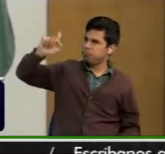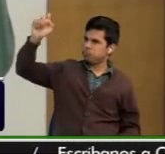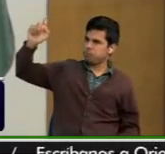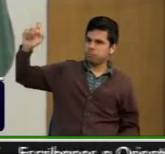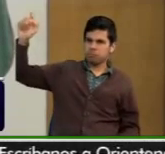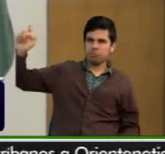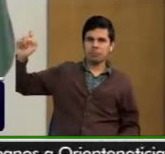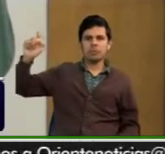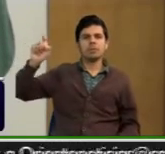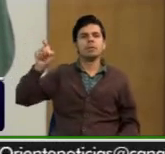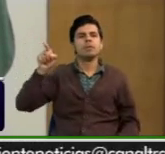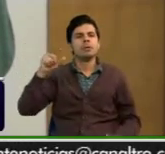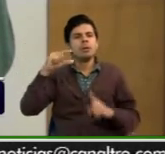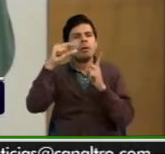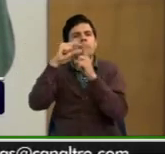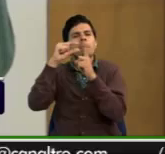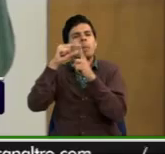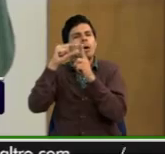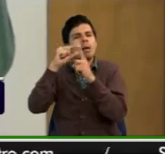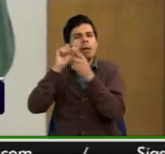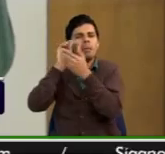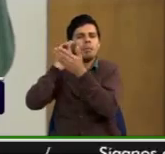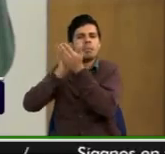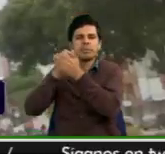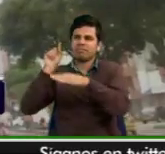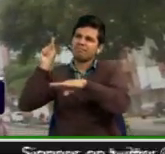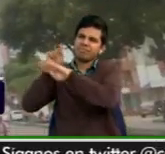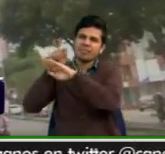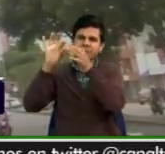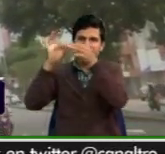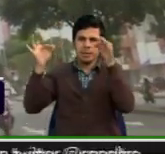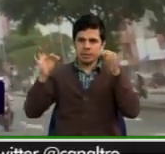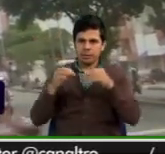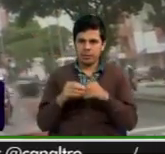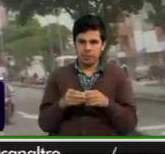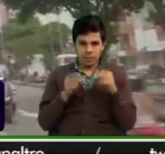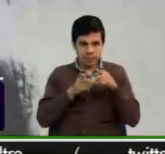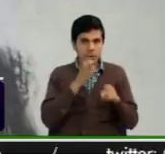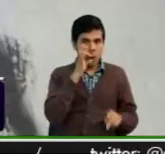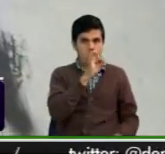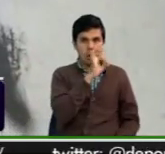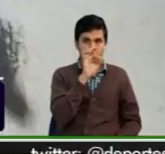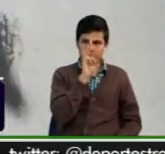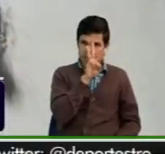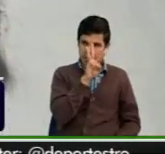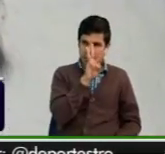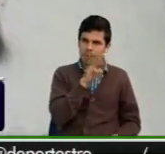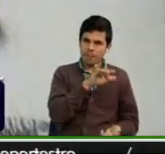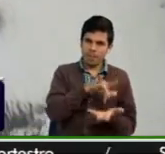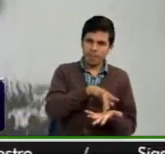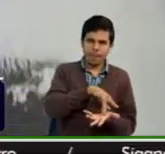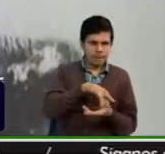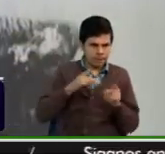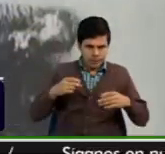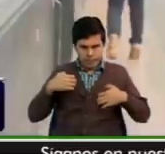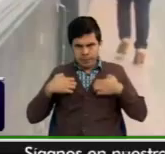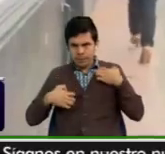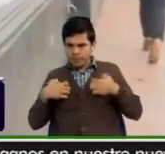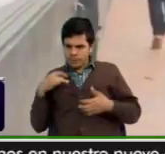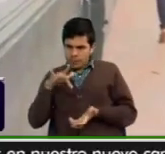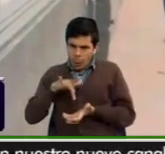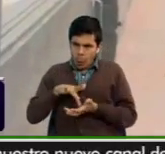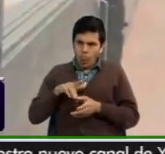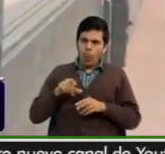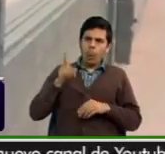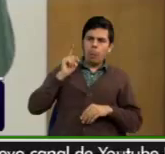escribieron pues algunos textos ofensivos, ¿no? Tres sujetos serían los responsables de la agresión que causó temor en los que acuden a